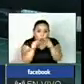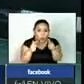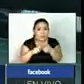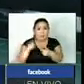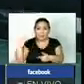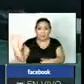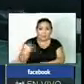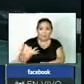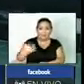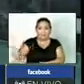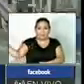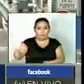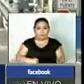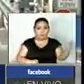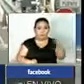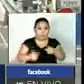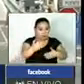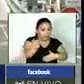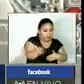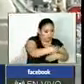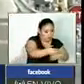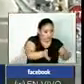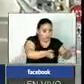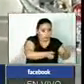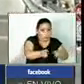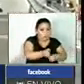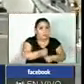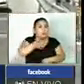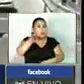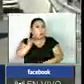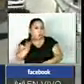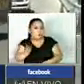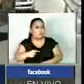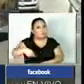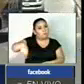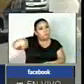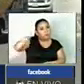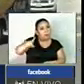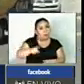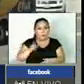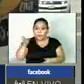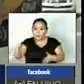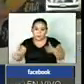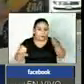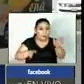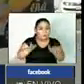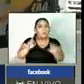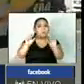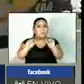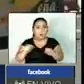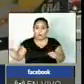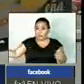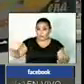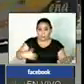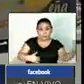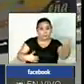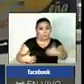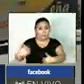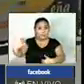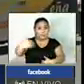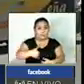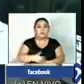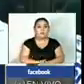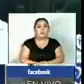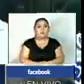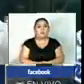los primeros en cumplir la cuarentena al volver. Autobuses ya se desplazan en la región para facilitar el retorno de los compatriotas.